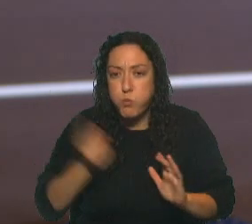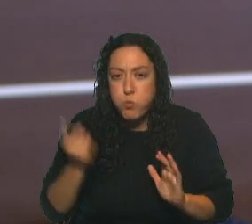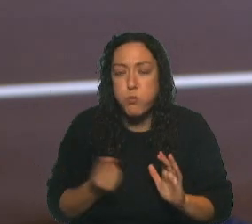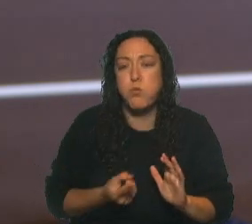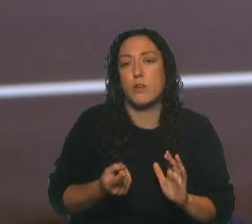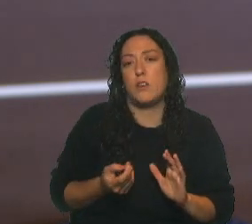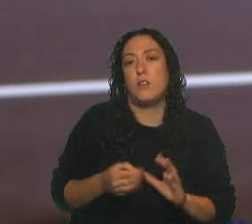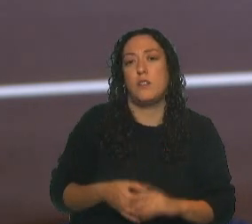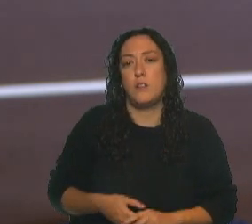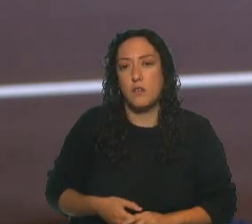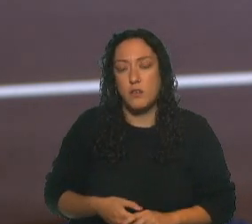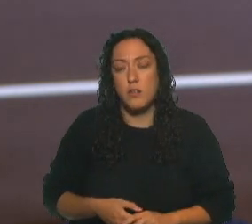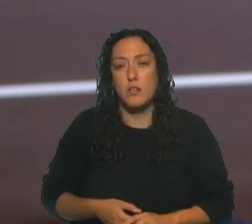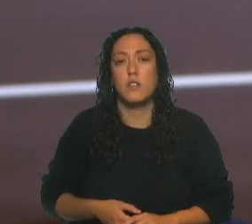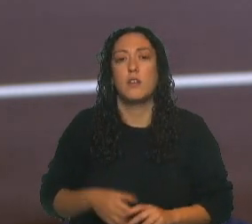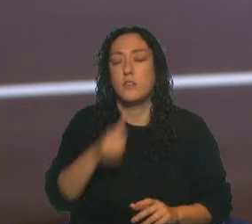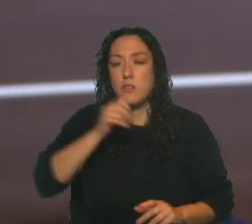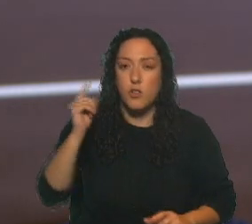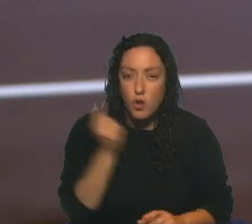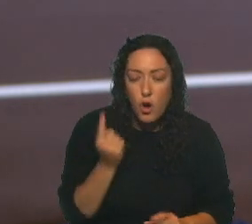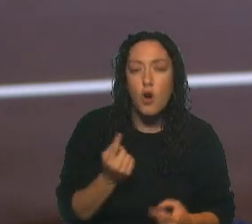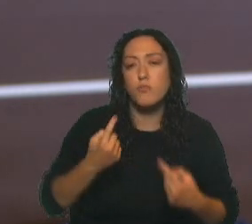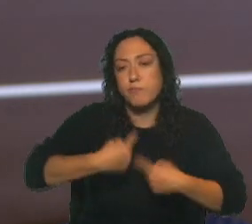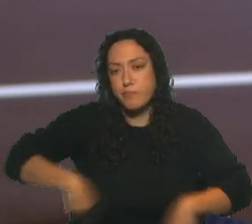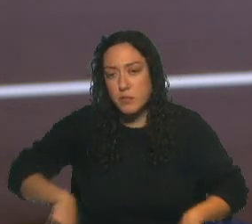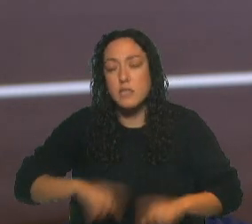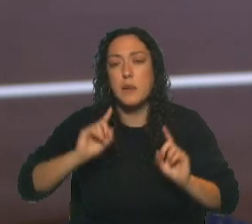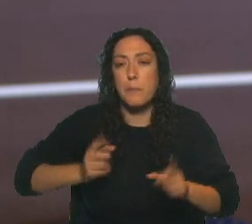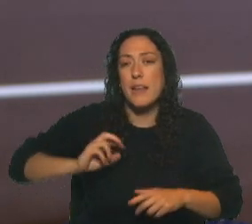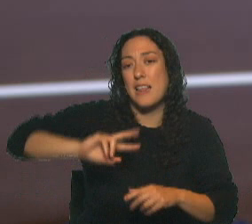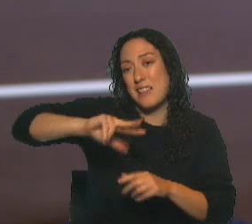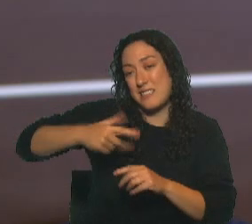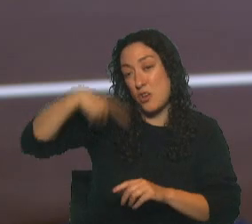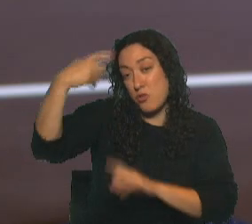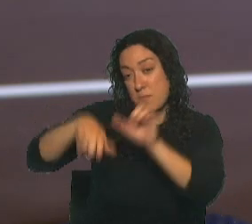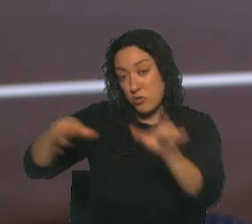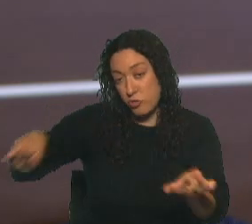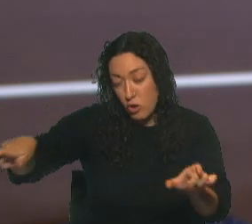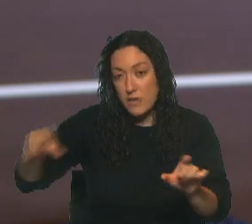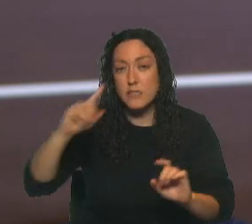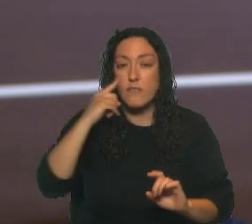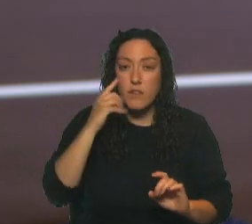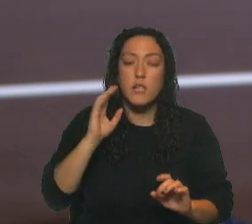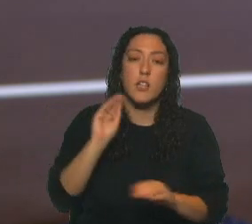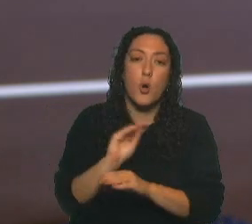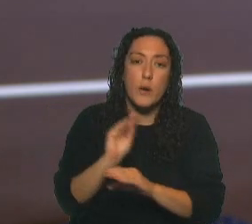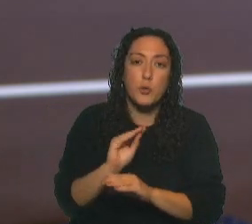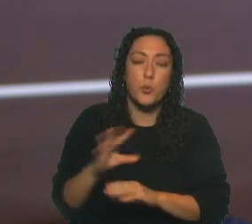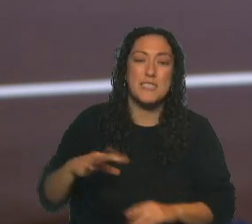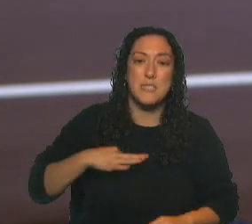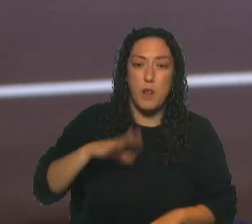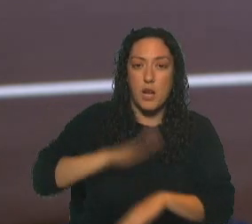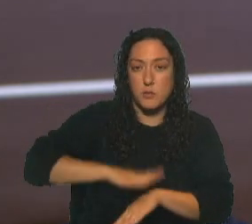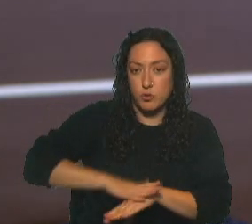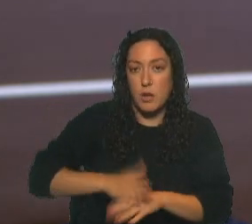vez, también tenemos otro apartado dentro del hogar, que son los daños ocasionados a terceros. Eso puede estar dentro de la cobertura de responsabilidad civil, por lo que no